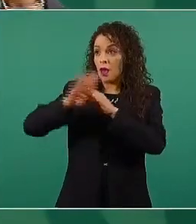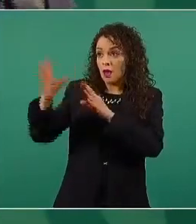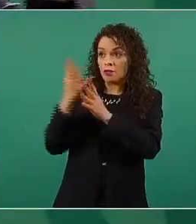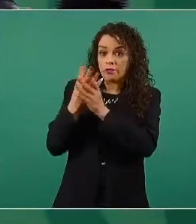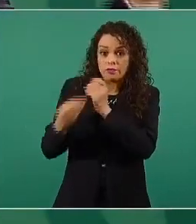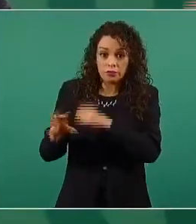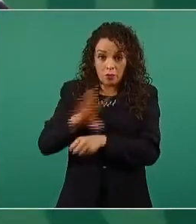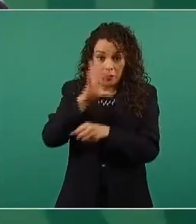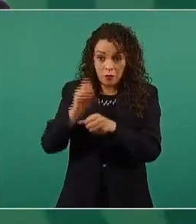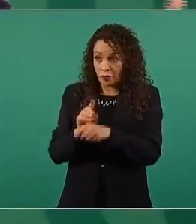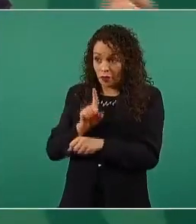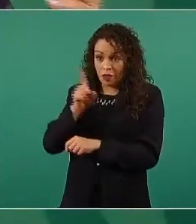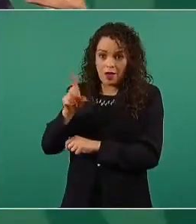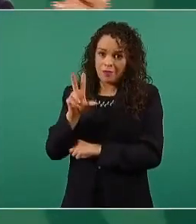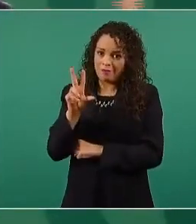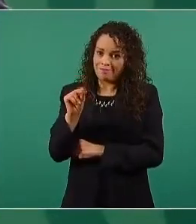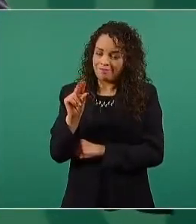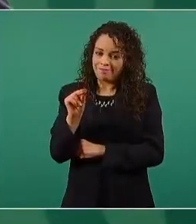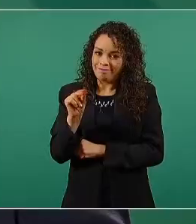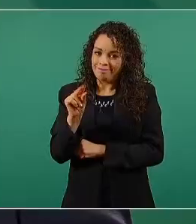sino abrir,